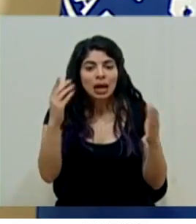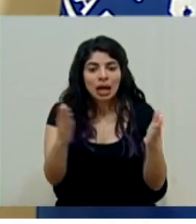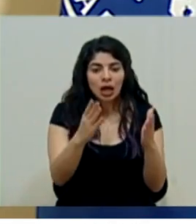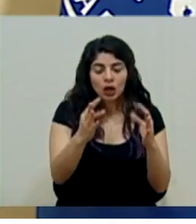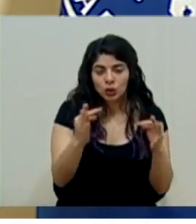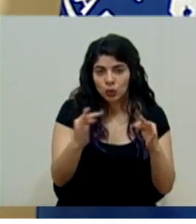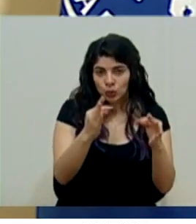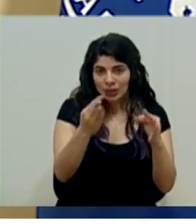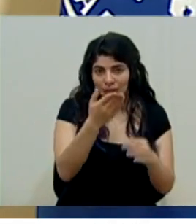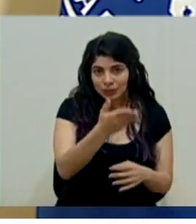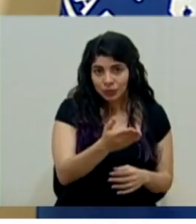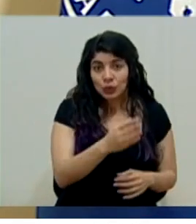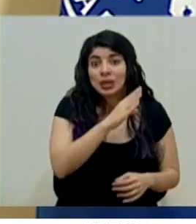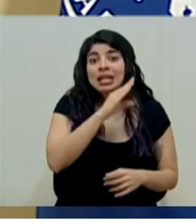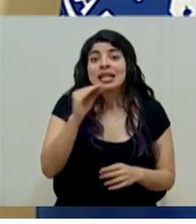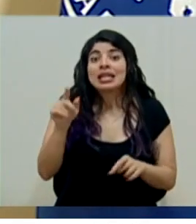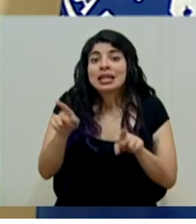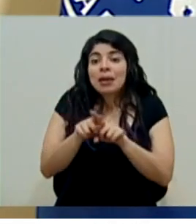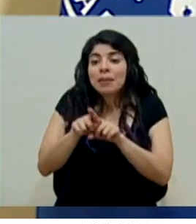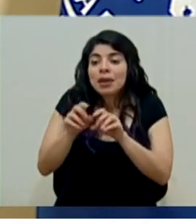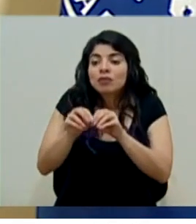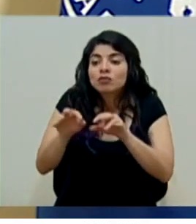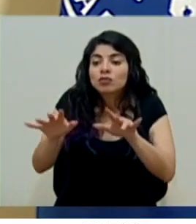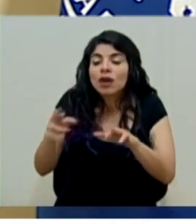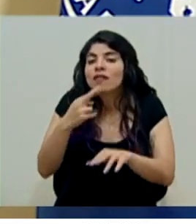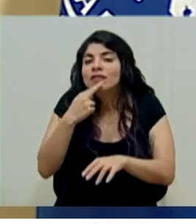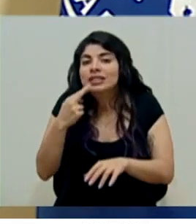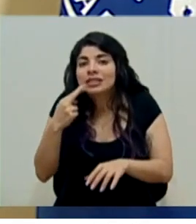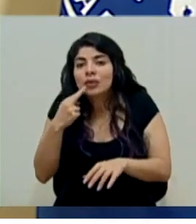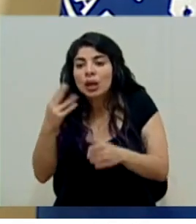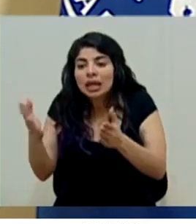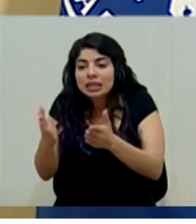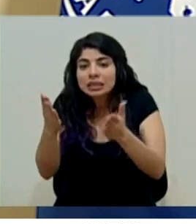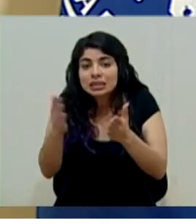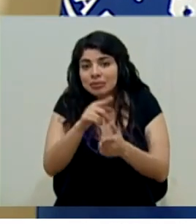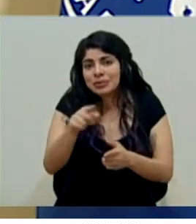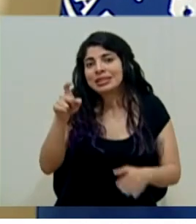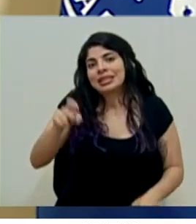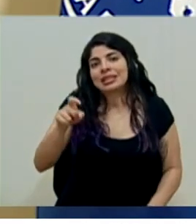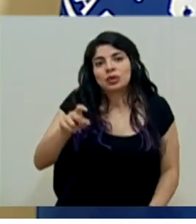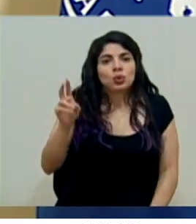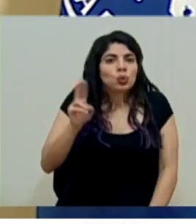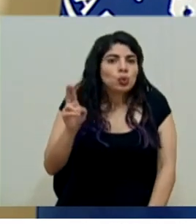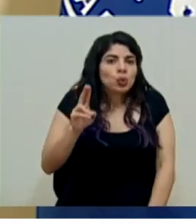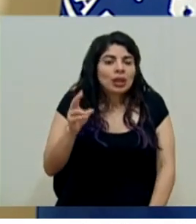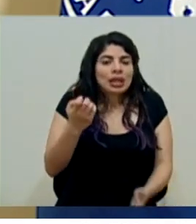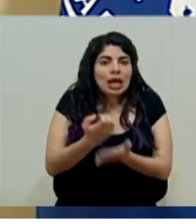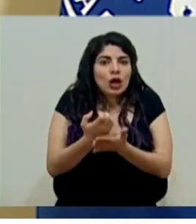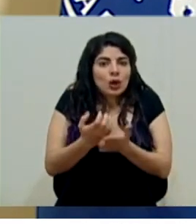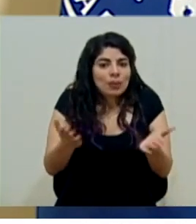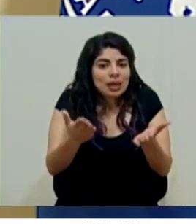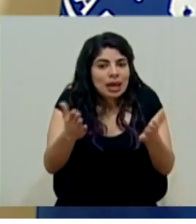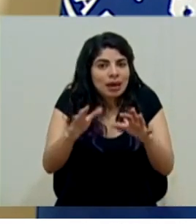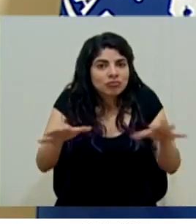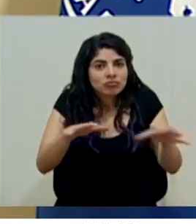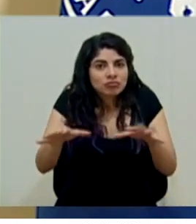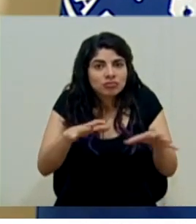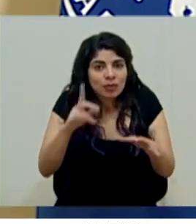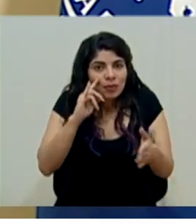para activar el turismo y el encadenamiento de restaurantes y demás, porque sí necesitamos urgentemente mover la economía y por eso